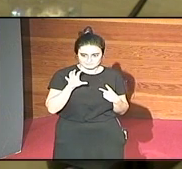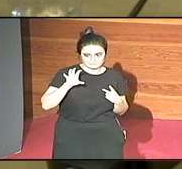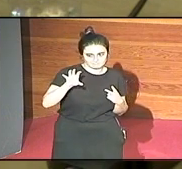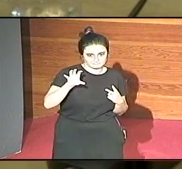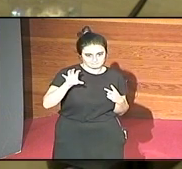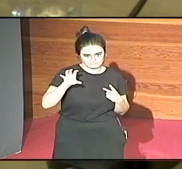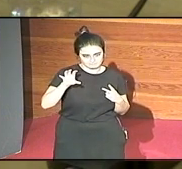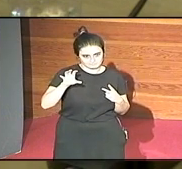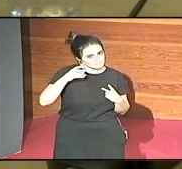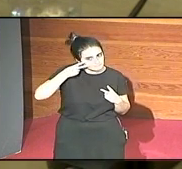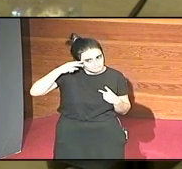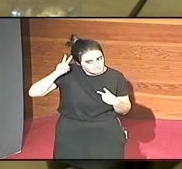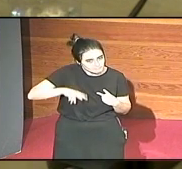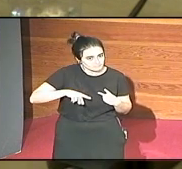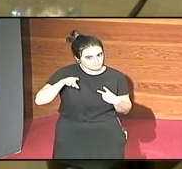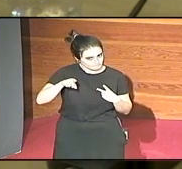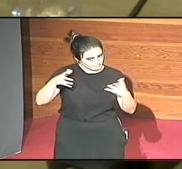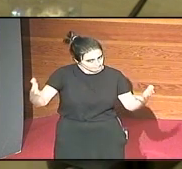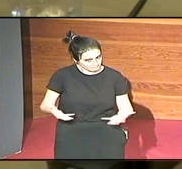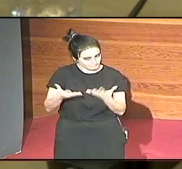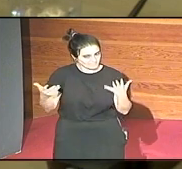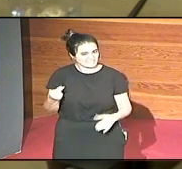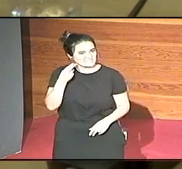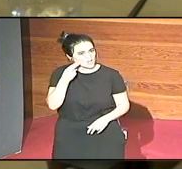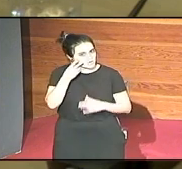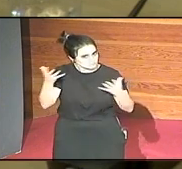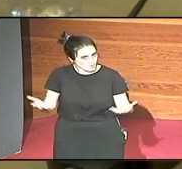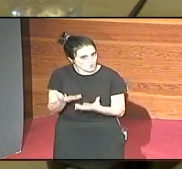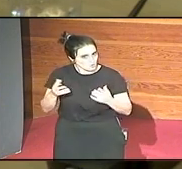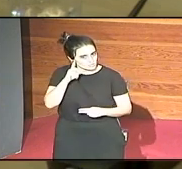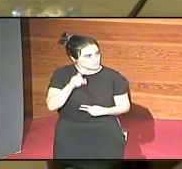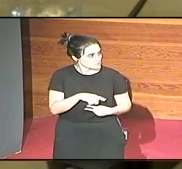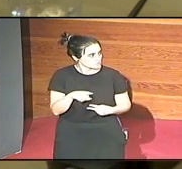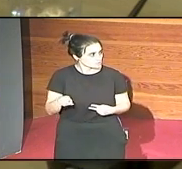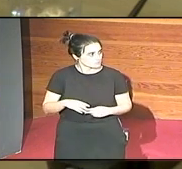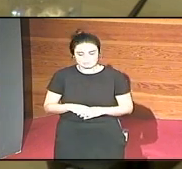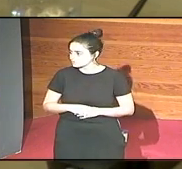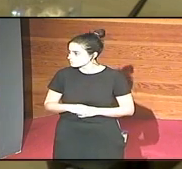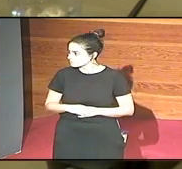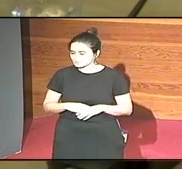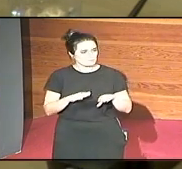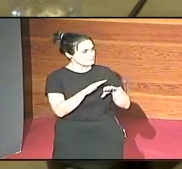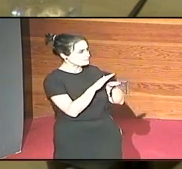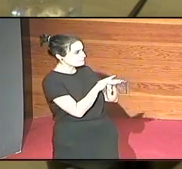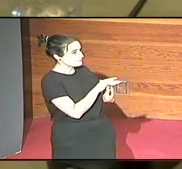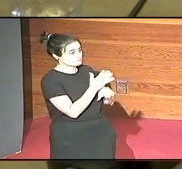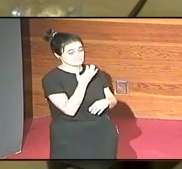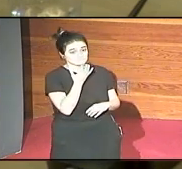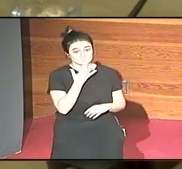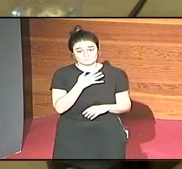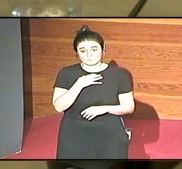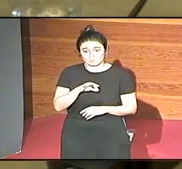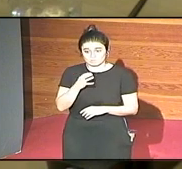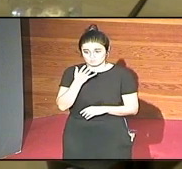Estado promovedor del terrorismo. Como, perdón, Que si se consideraría